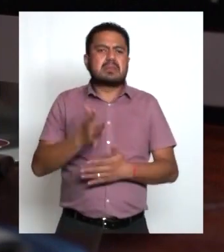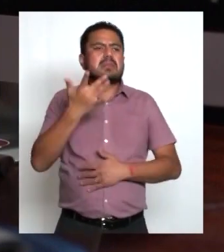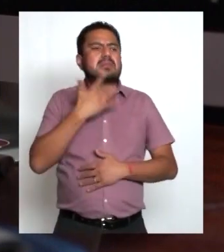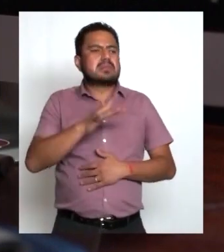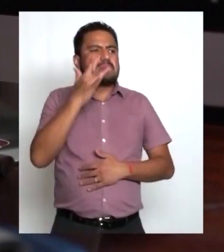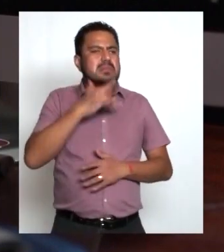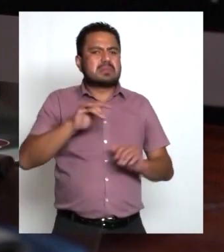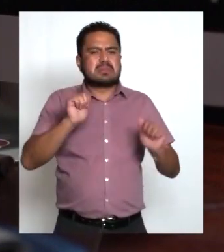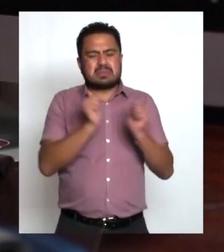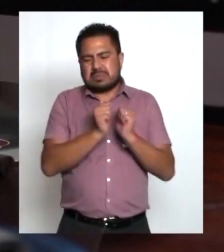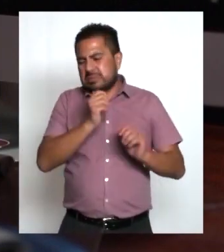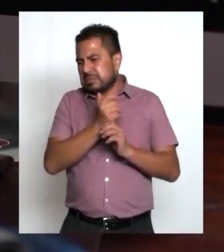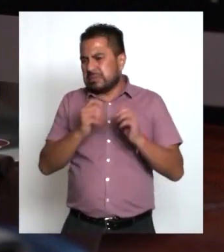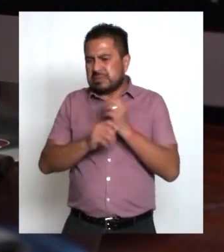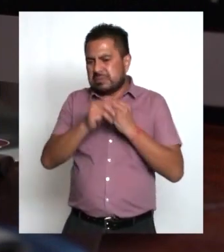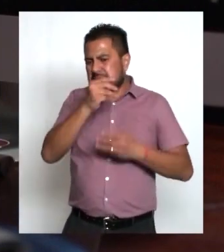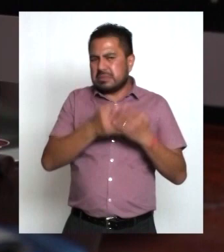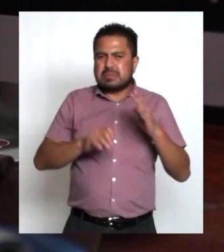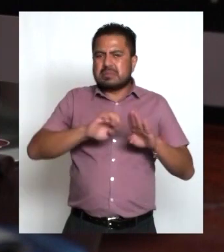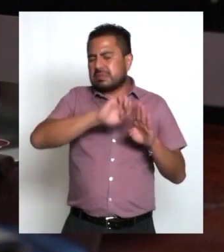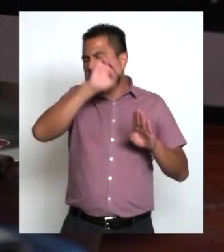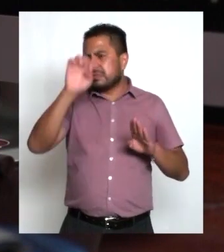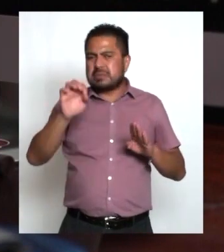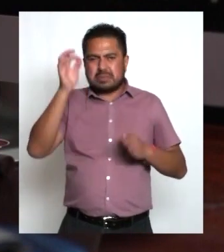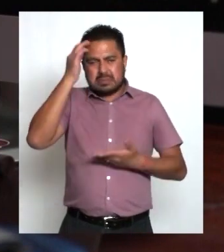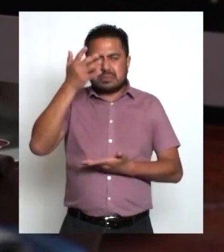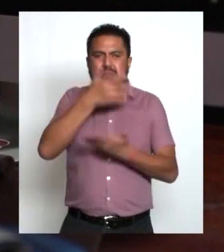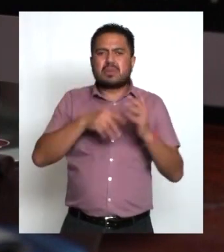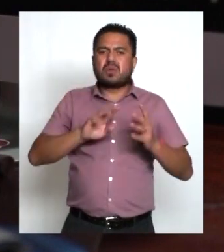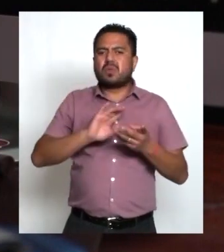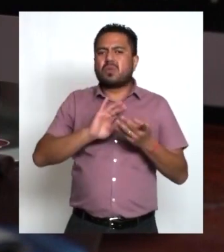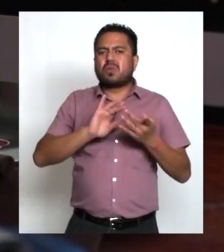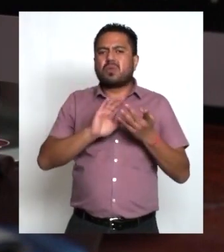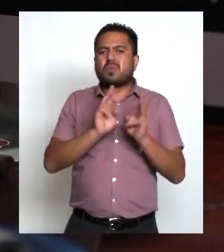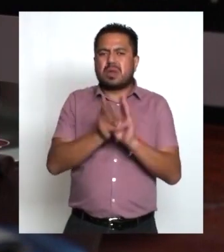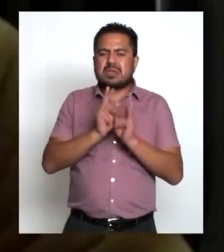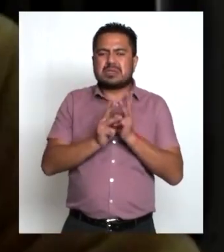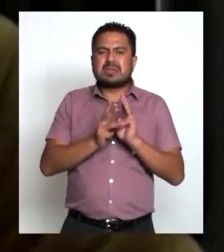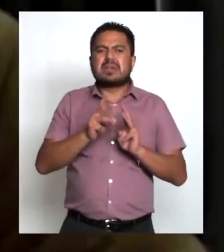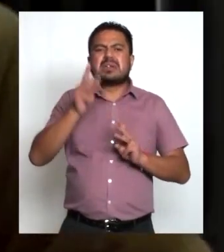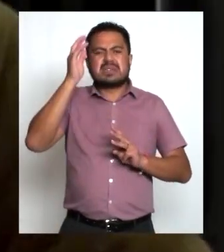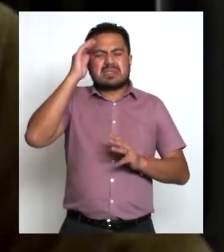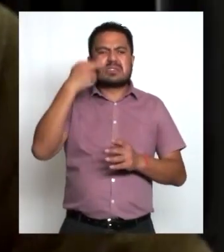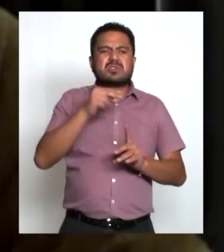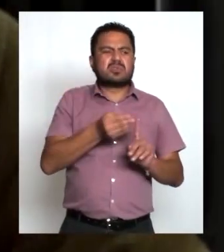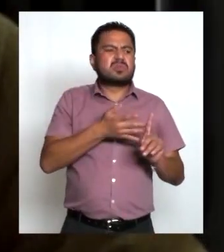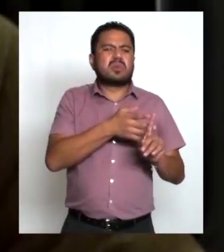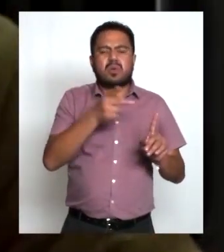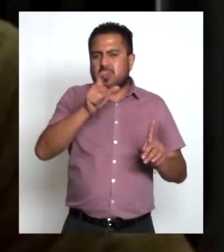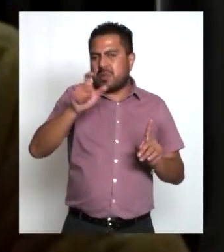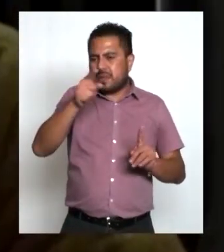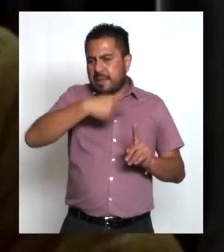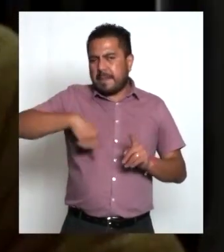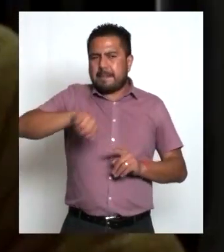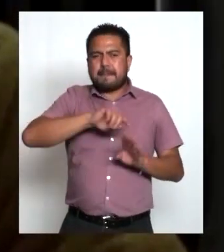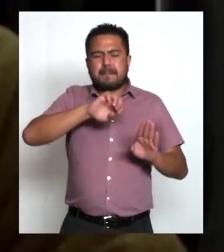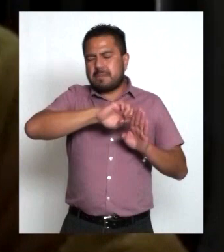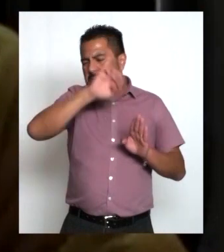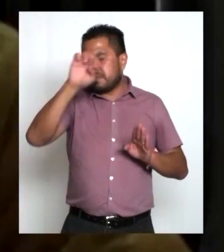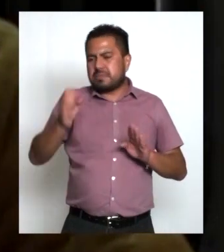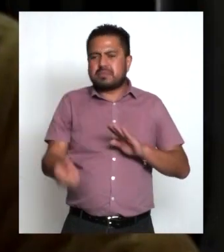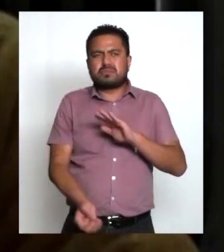almacenamiento, mensajes, conexiones remotas, por ejemplo, los servidores de WhatsApp, etcétera. ¿Qué es un servidor de nombres? Cuando nosotros,